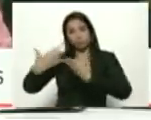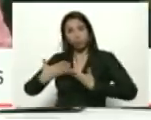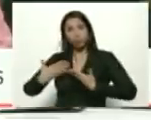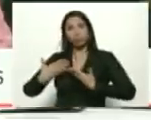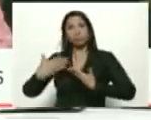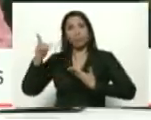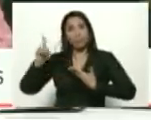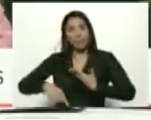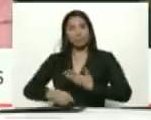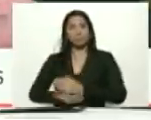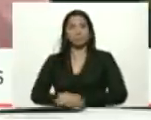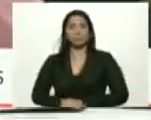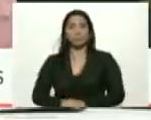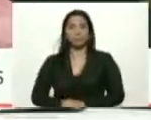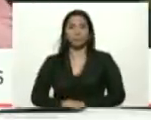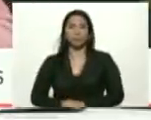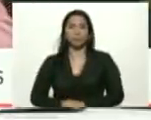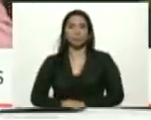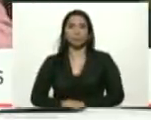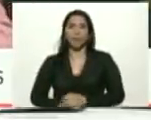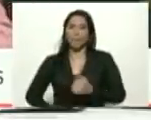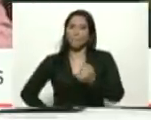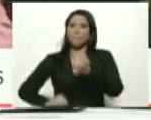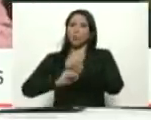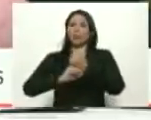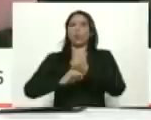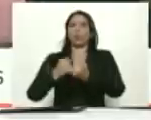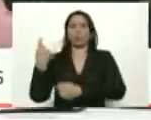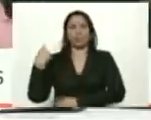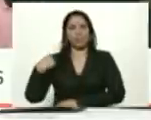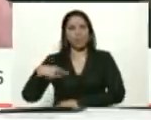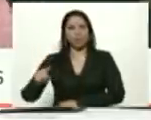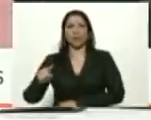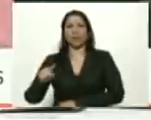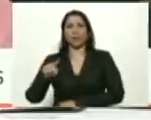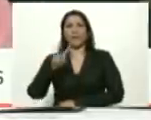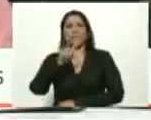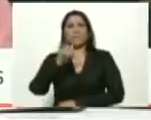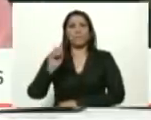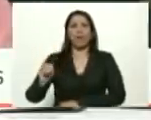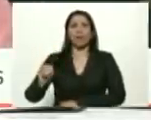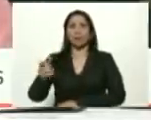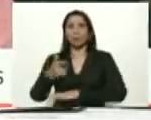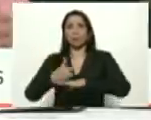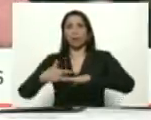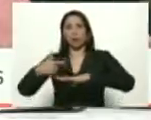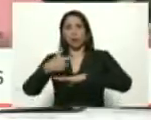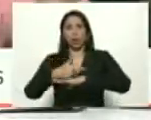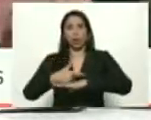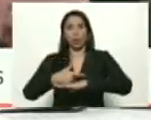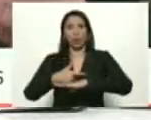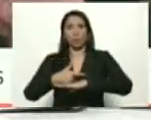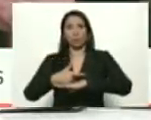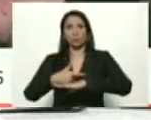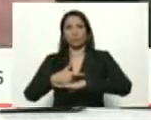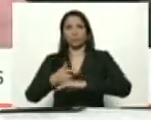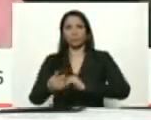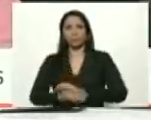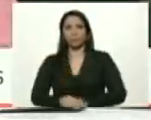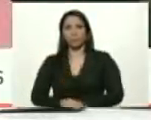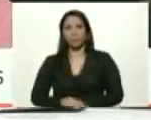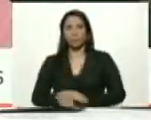tanto y tener el apoyo de 20 gobernadores, de